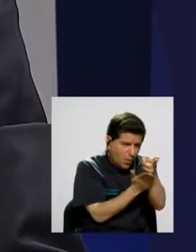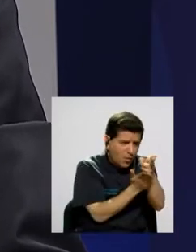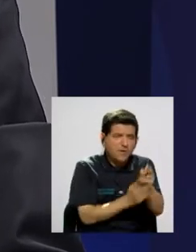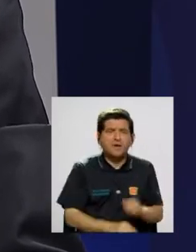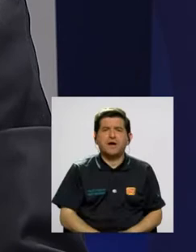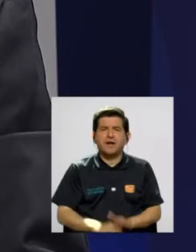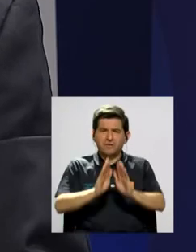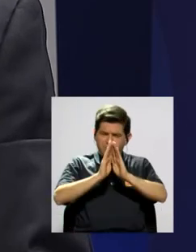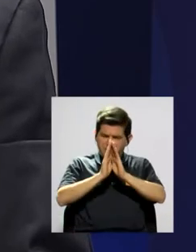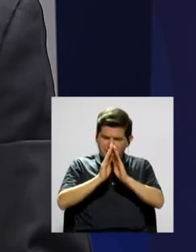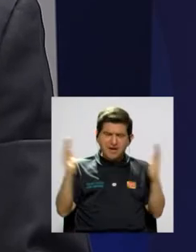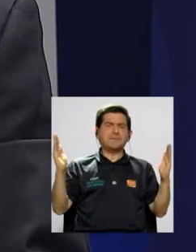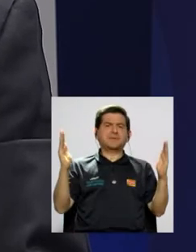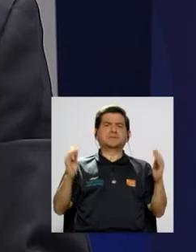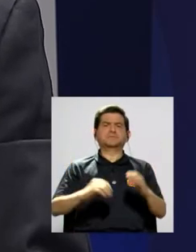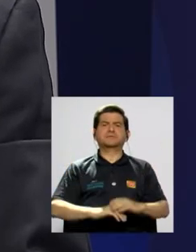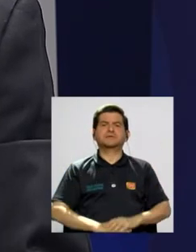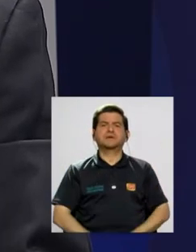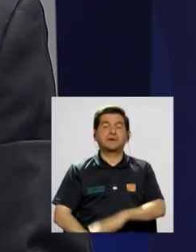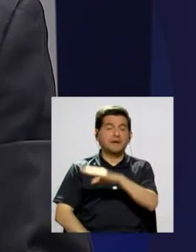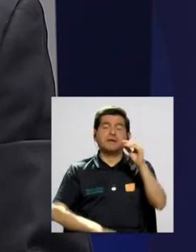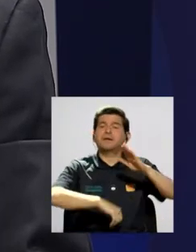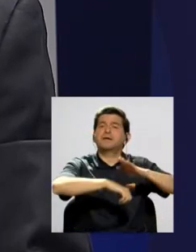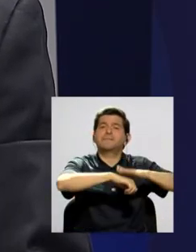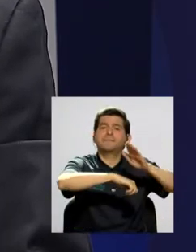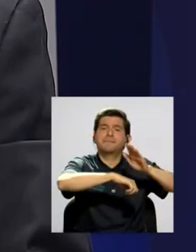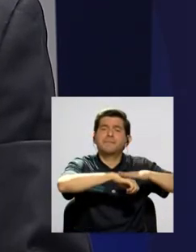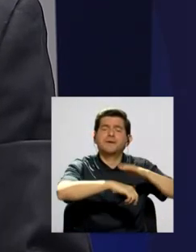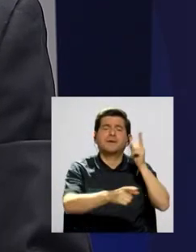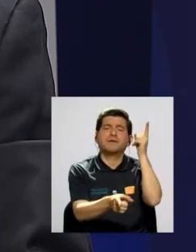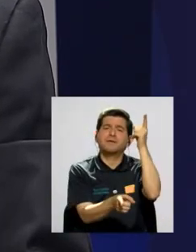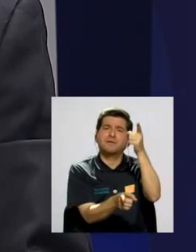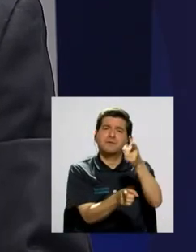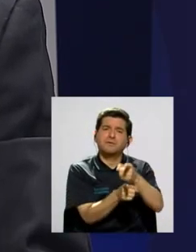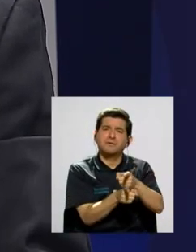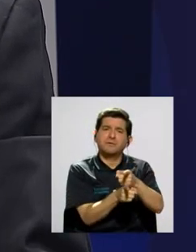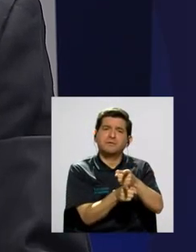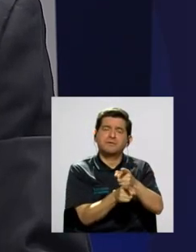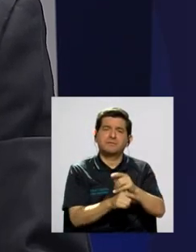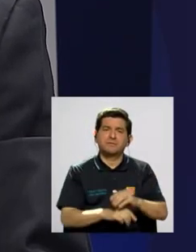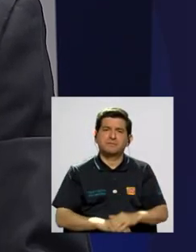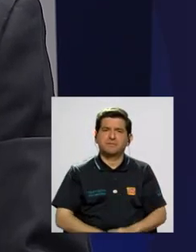abierto, y que permitan efectivamente